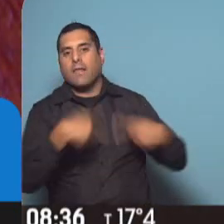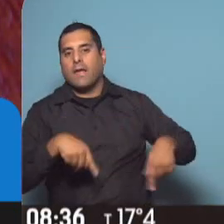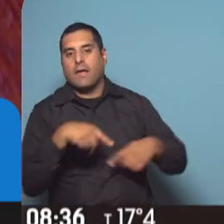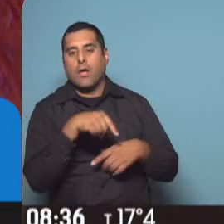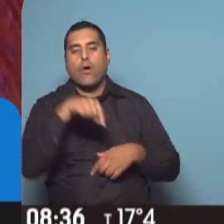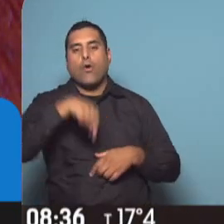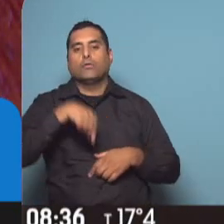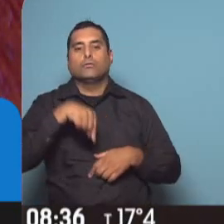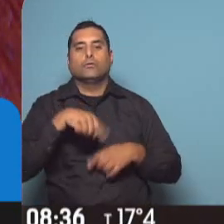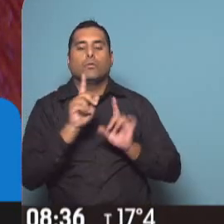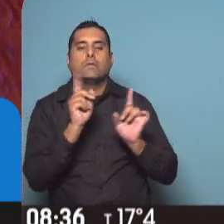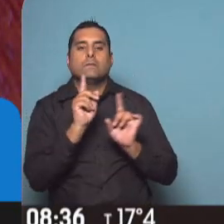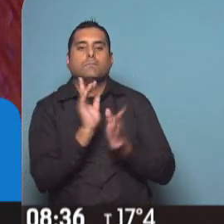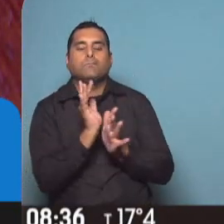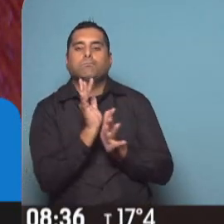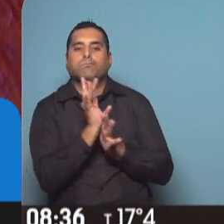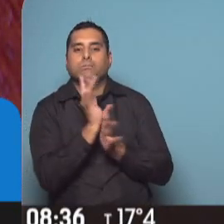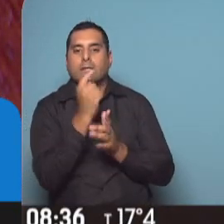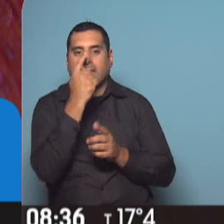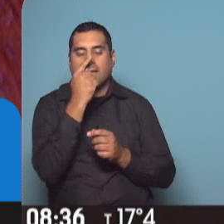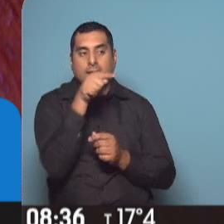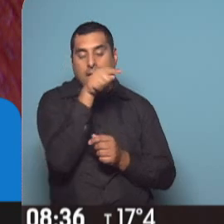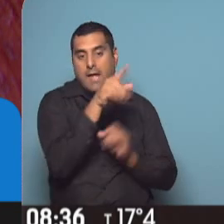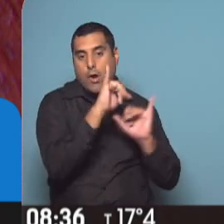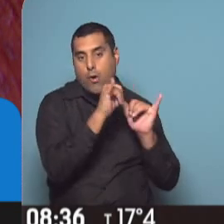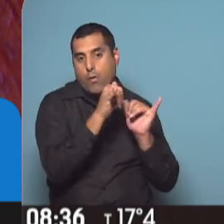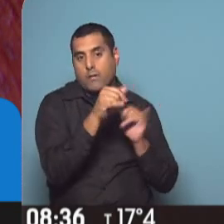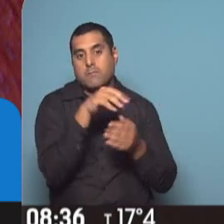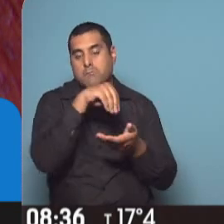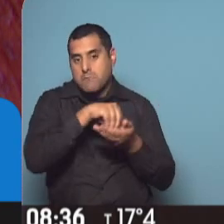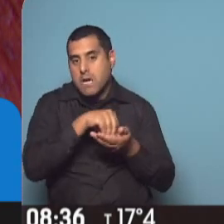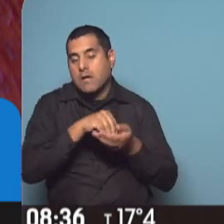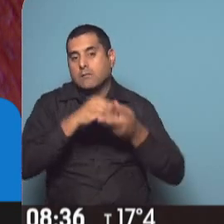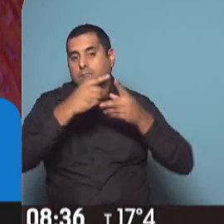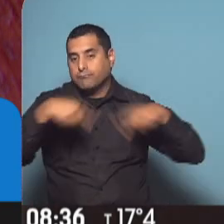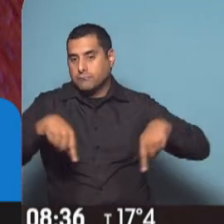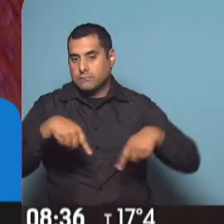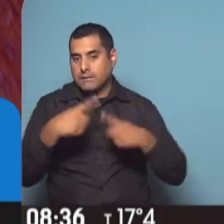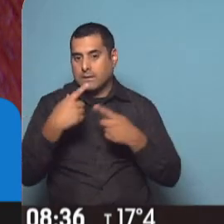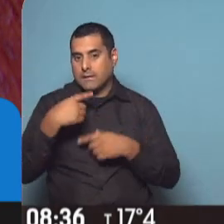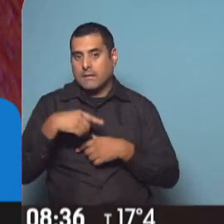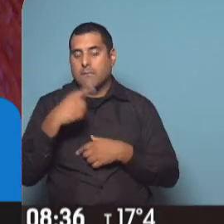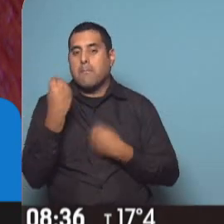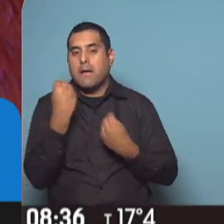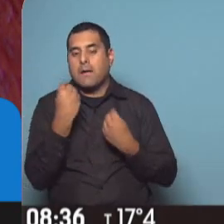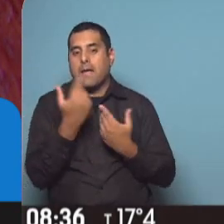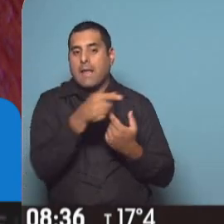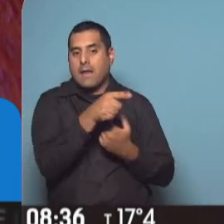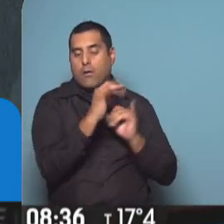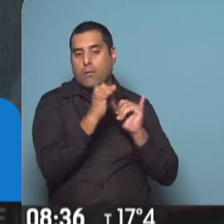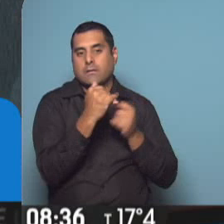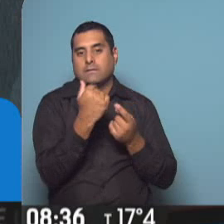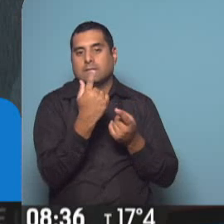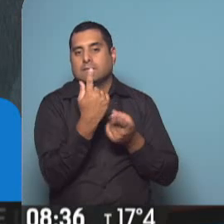no solamente a la institución sino que le interesa cosa que se potencie y pueda vincularse con